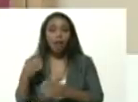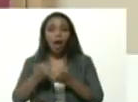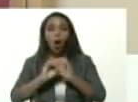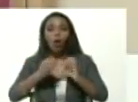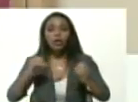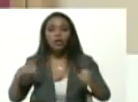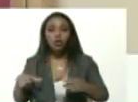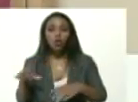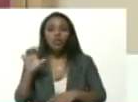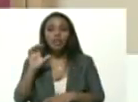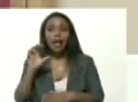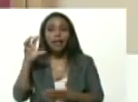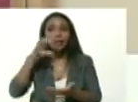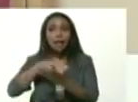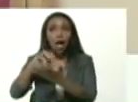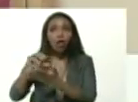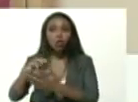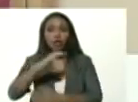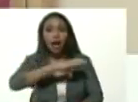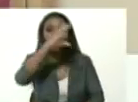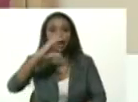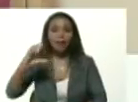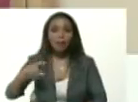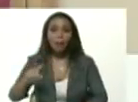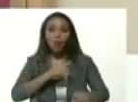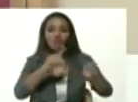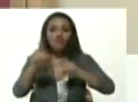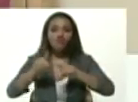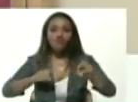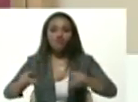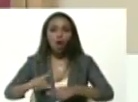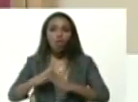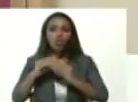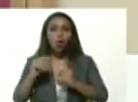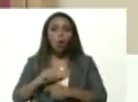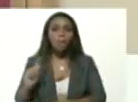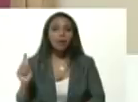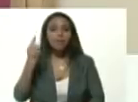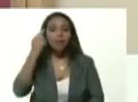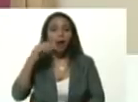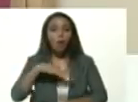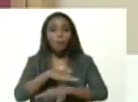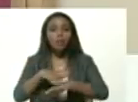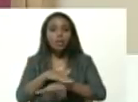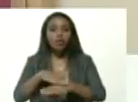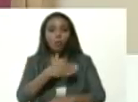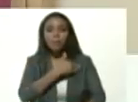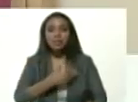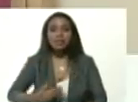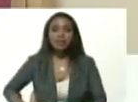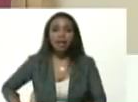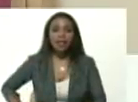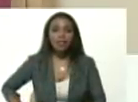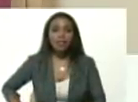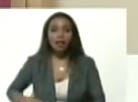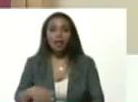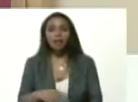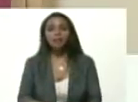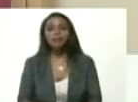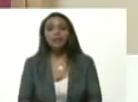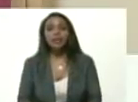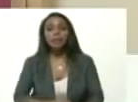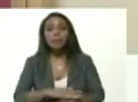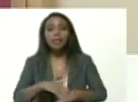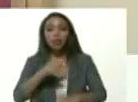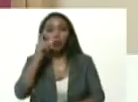de Estados del Caribe para coordinar todos los primeros ministros, presidentes, ministros y ministras de salud